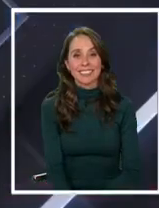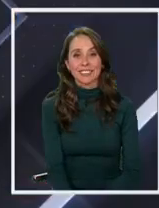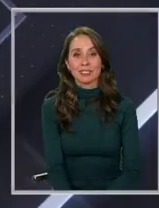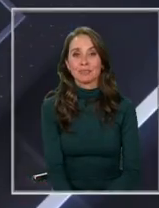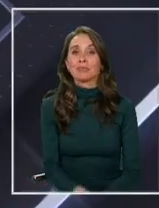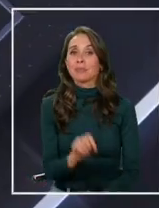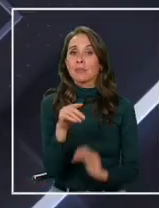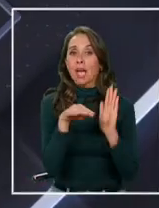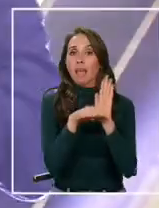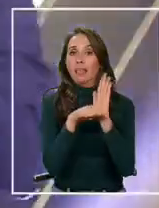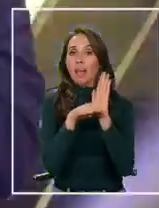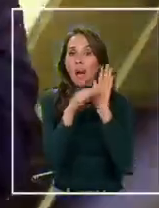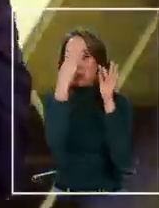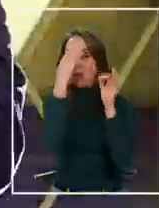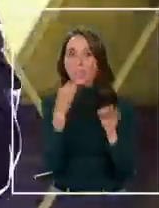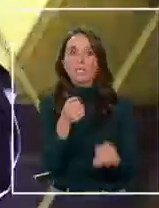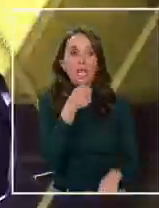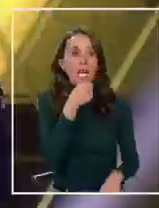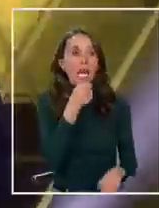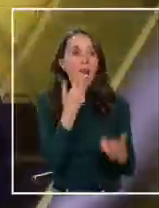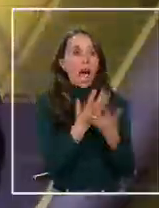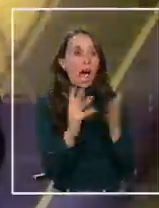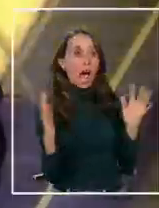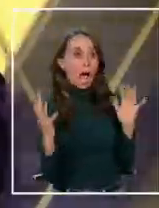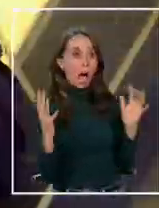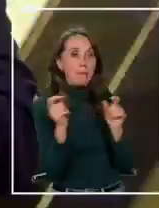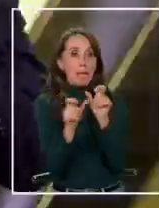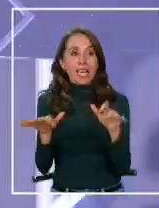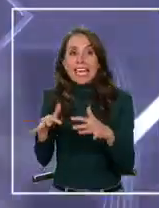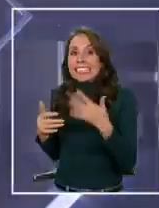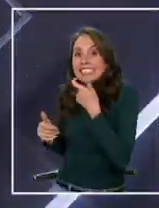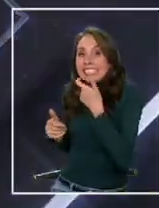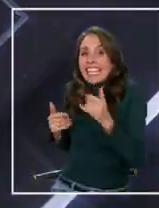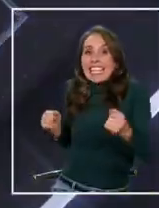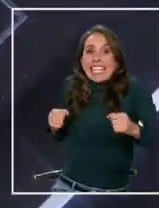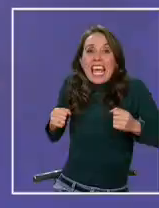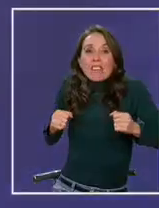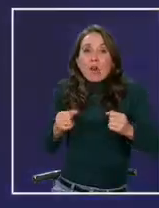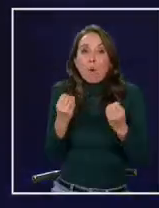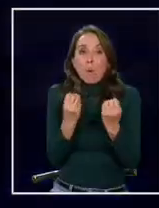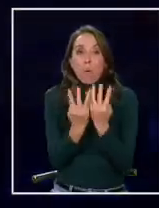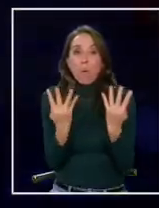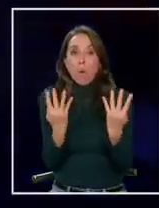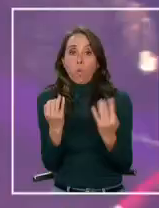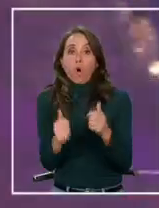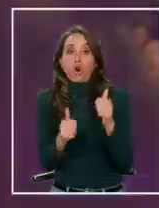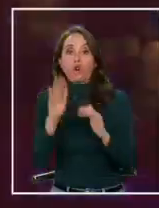una etapa decisiva hay ambiente hay público hay nerviosismo grandes